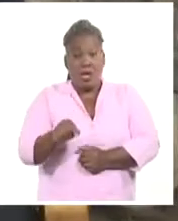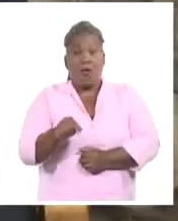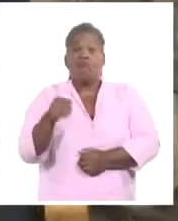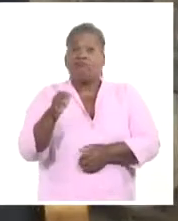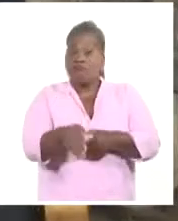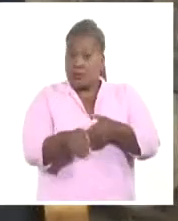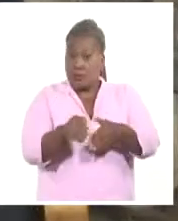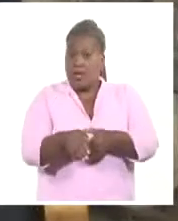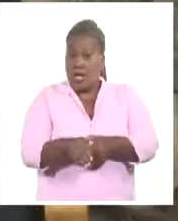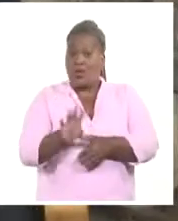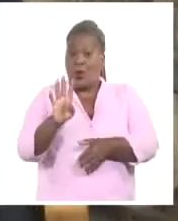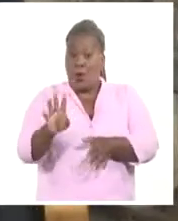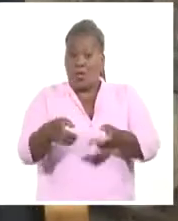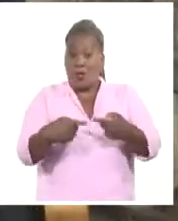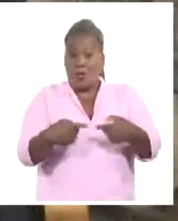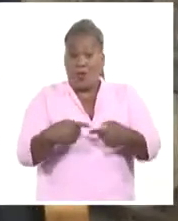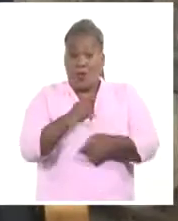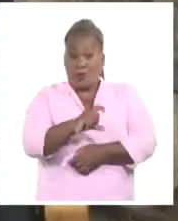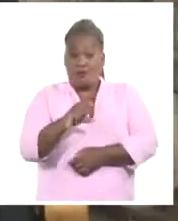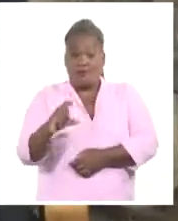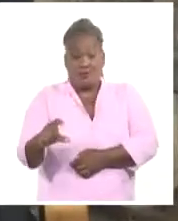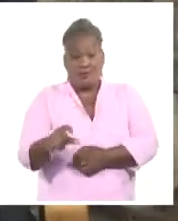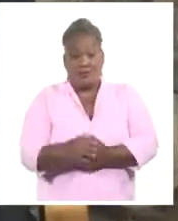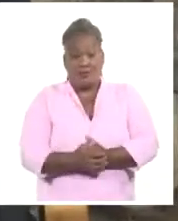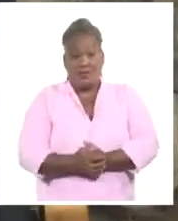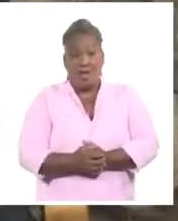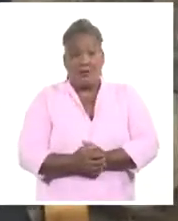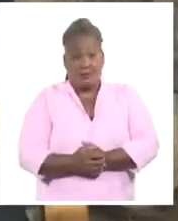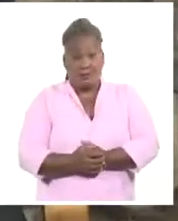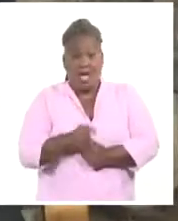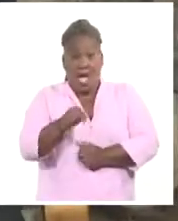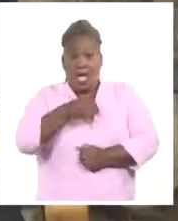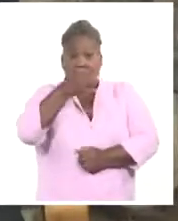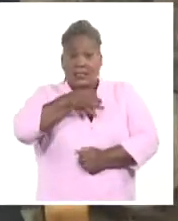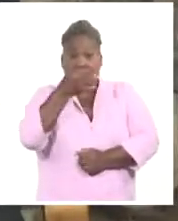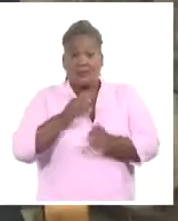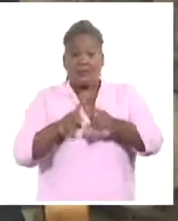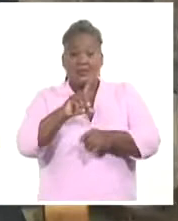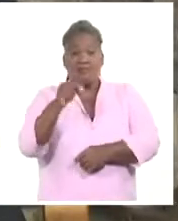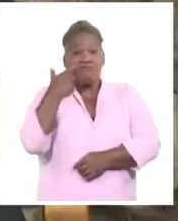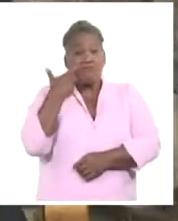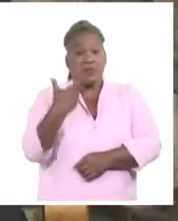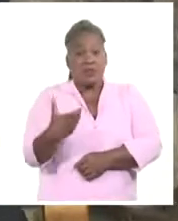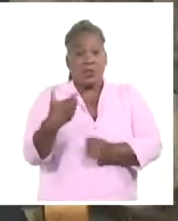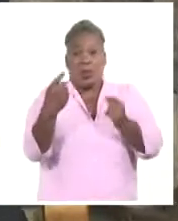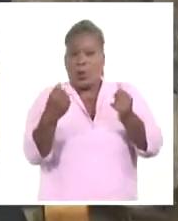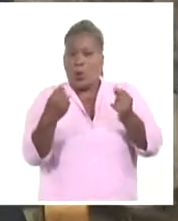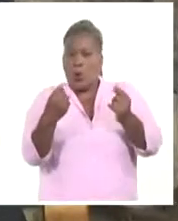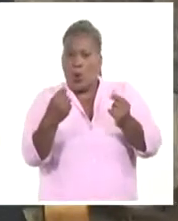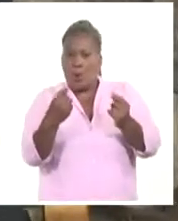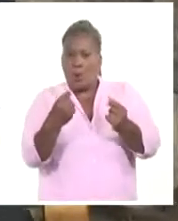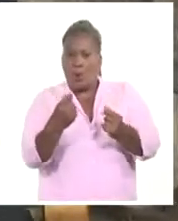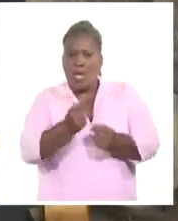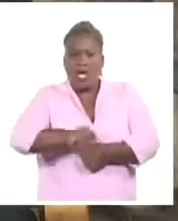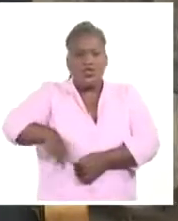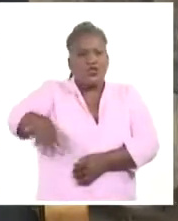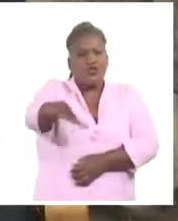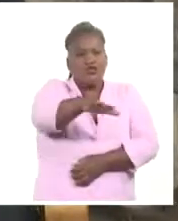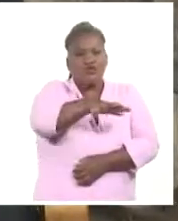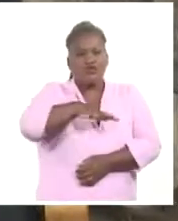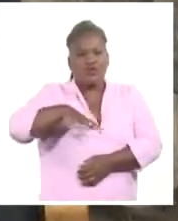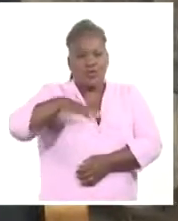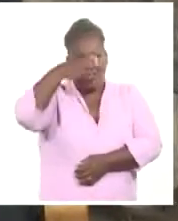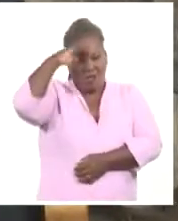pleno del Comité Central del Partido con temas medulares para la economía y la sociedad de nuestro país. Con